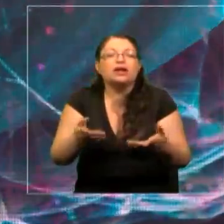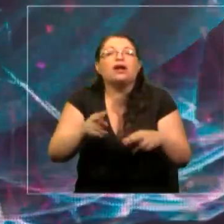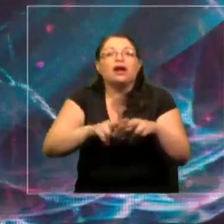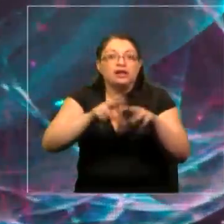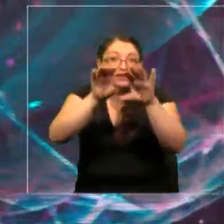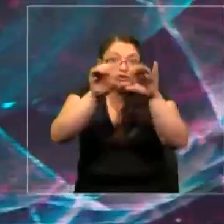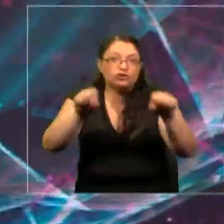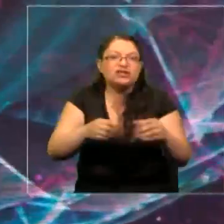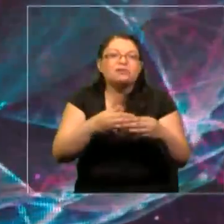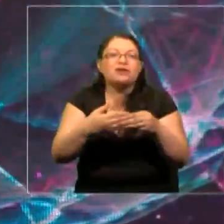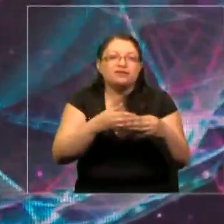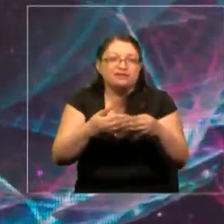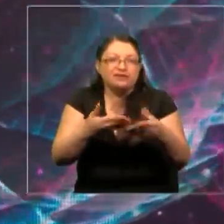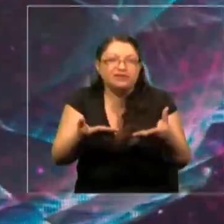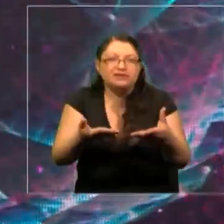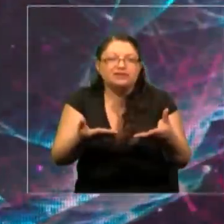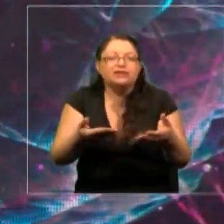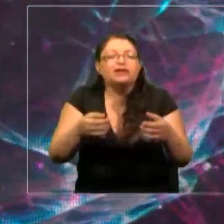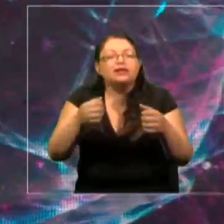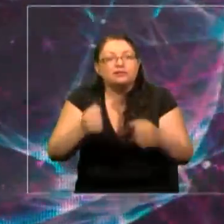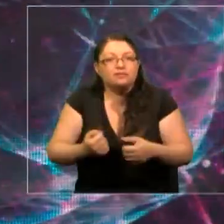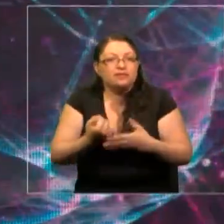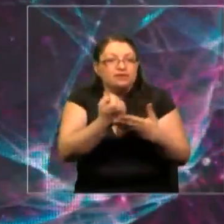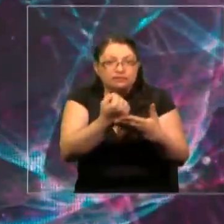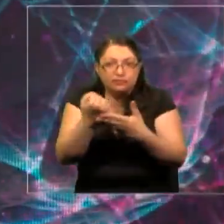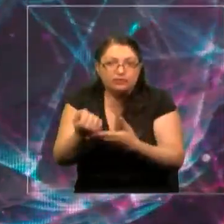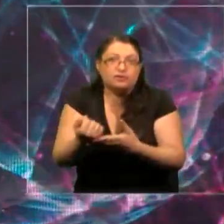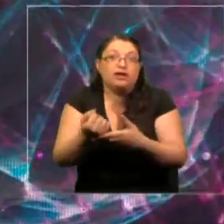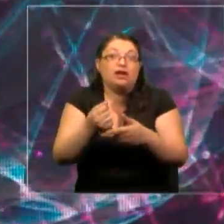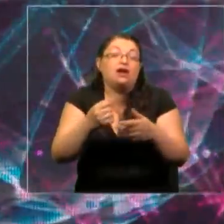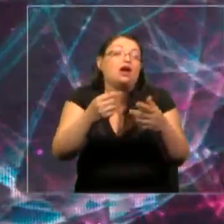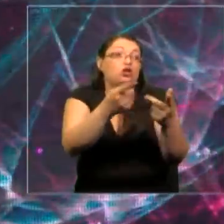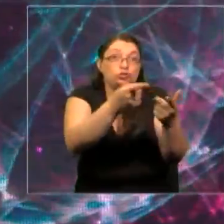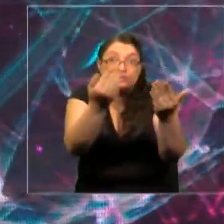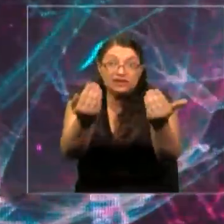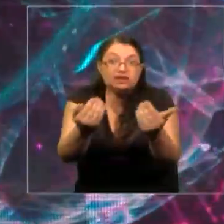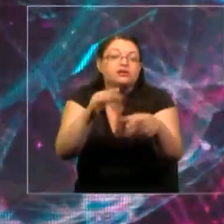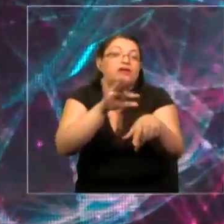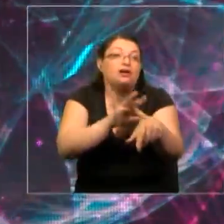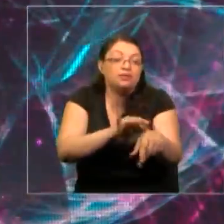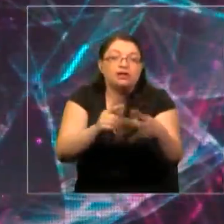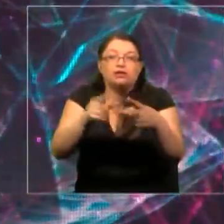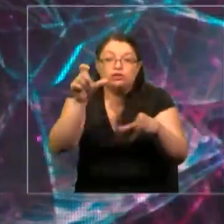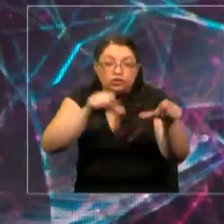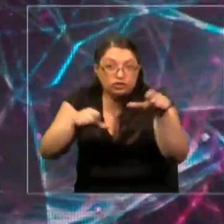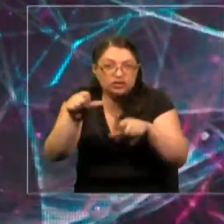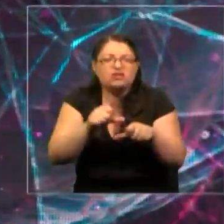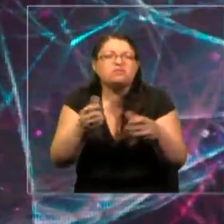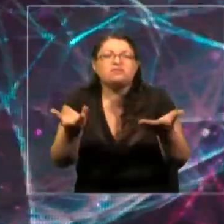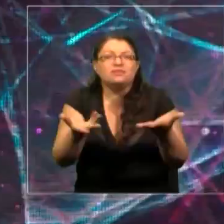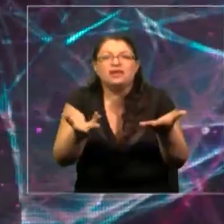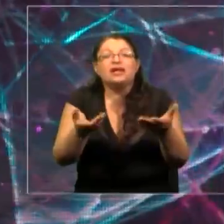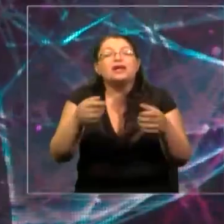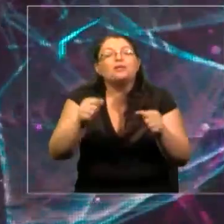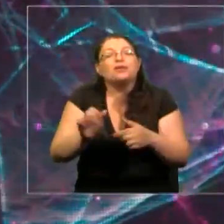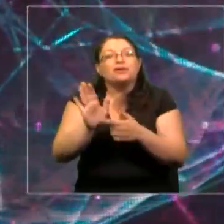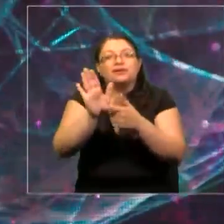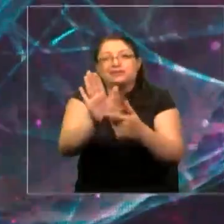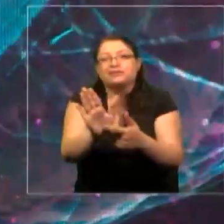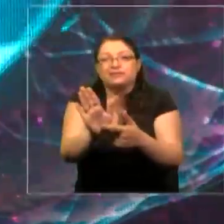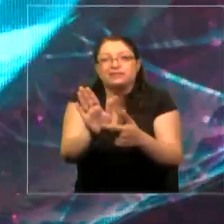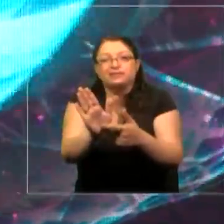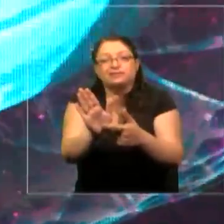sistema flexible que asista a la necesidad suya, del médico, de los científicos, de tal forma que pueda